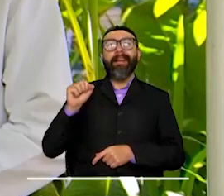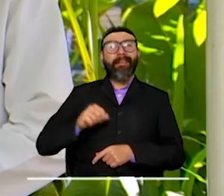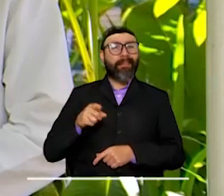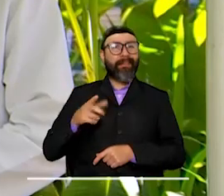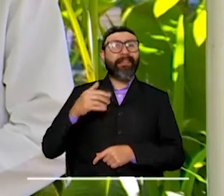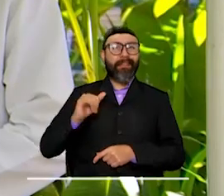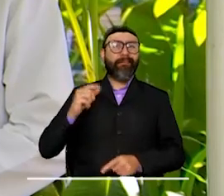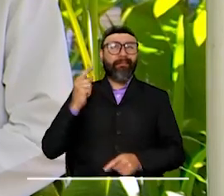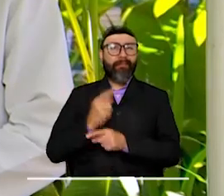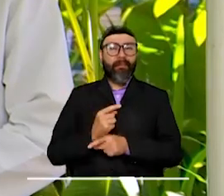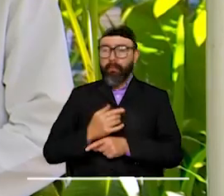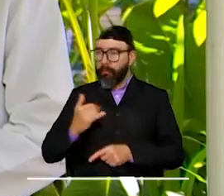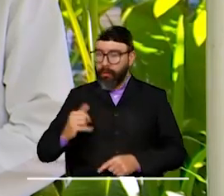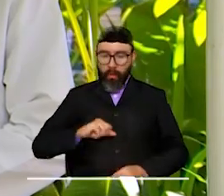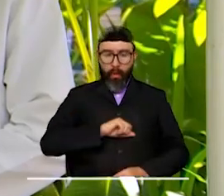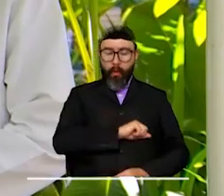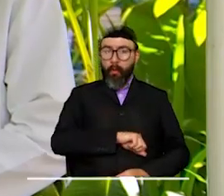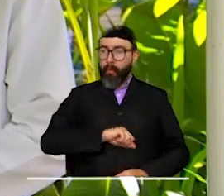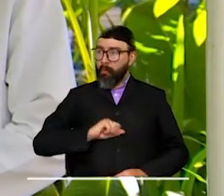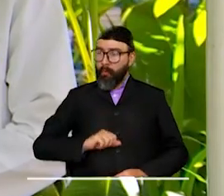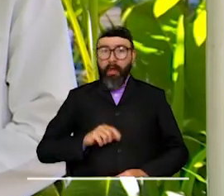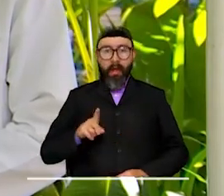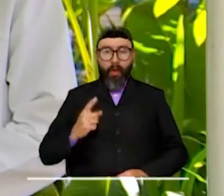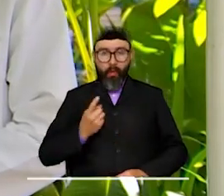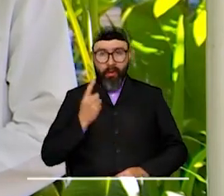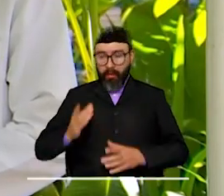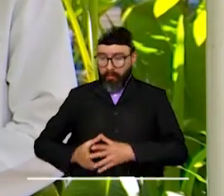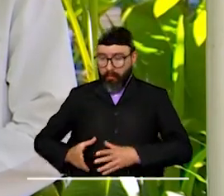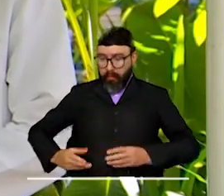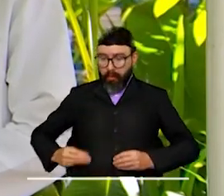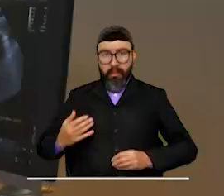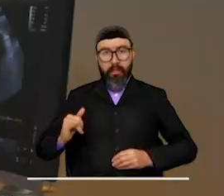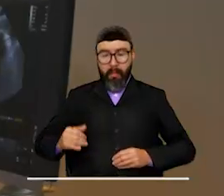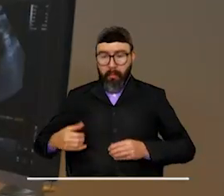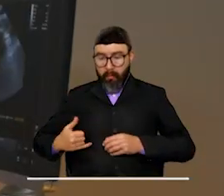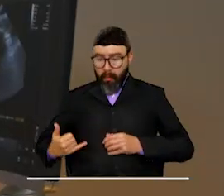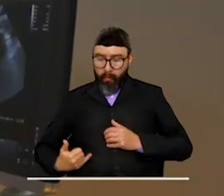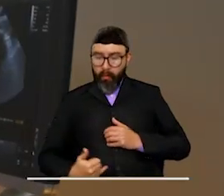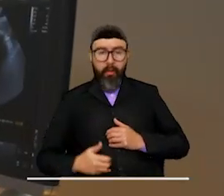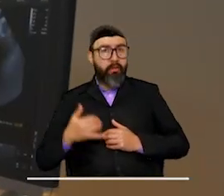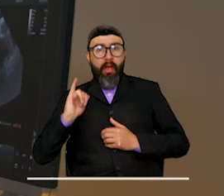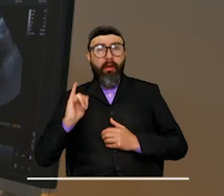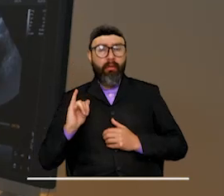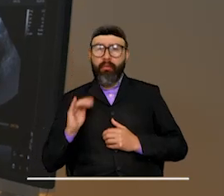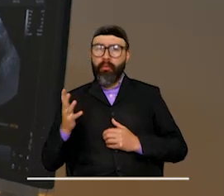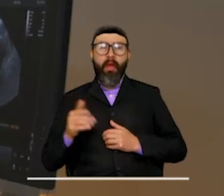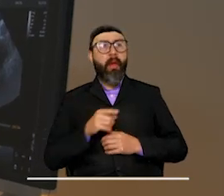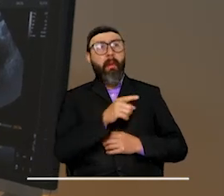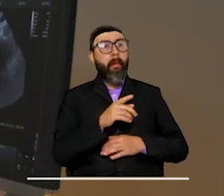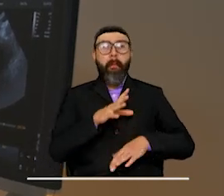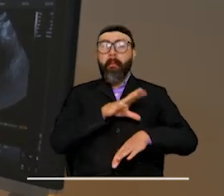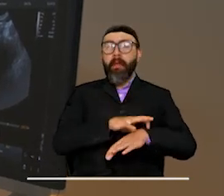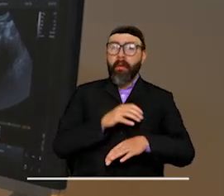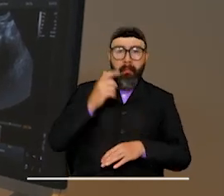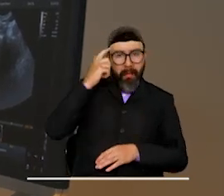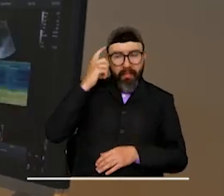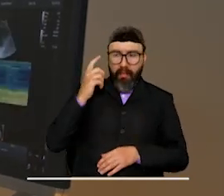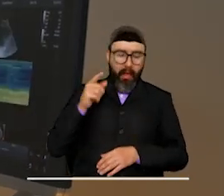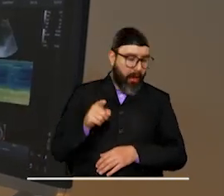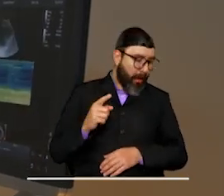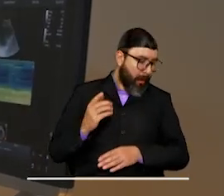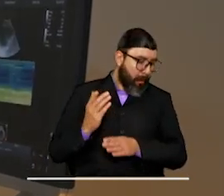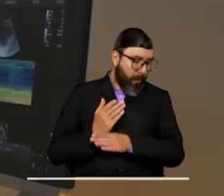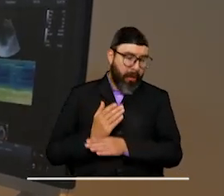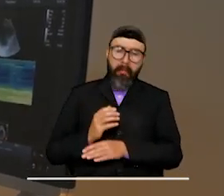de una ecografía únicamente del hígado y las vías biliares, porque parece que el médico le dio la impresión que es un problema de vesícula